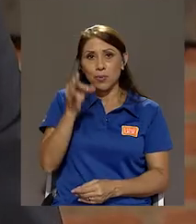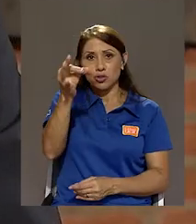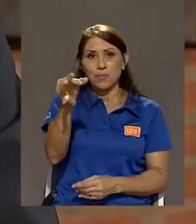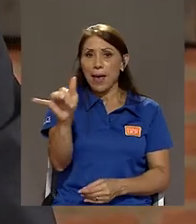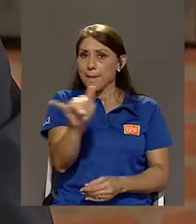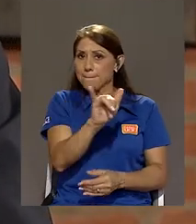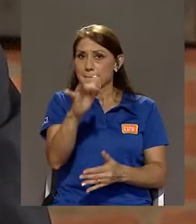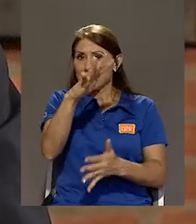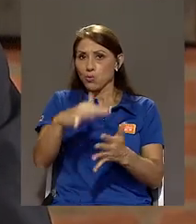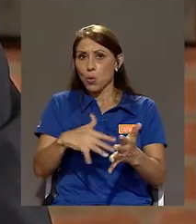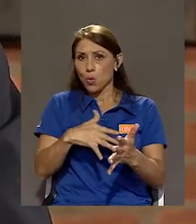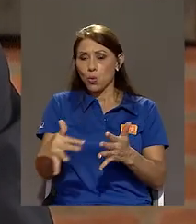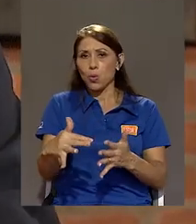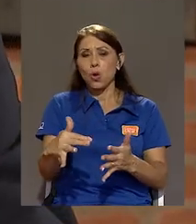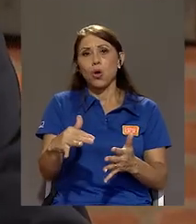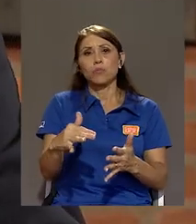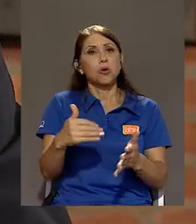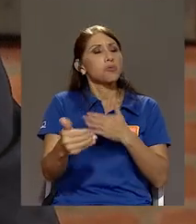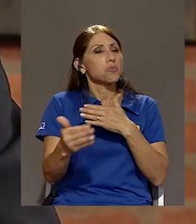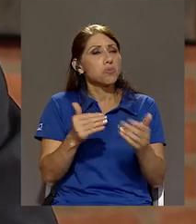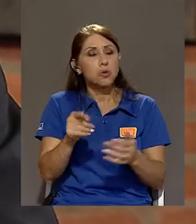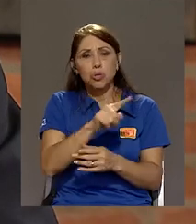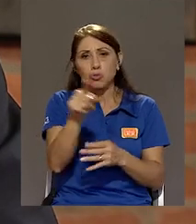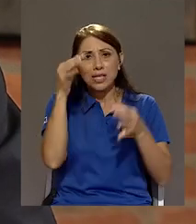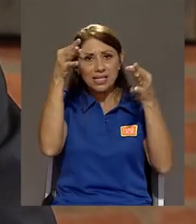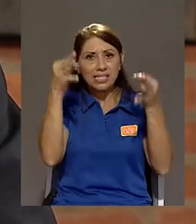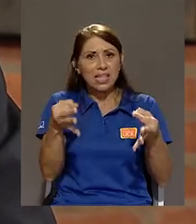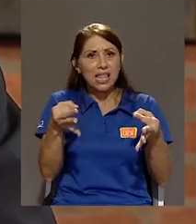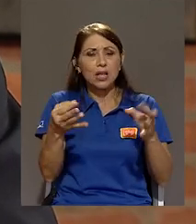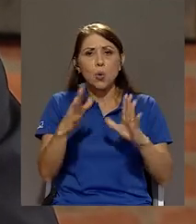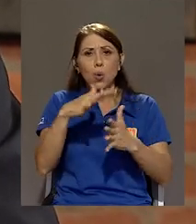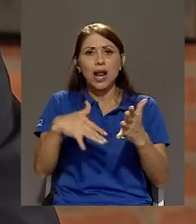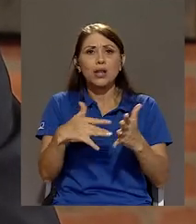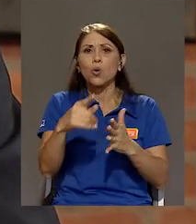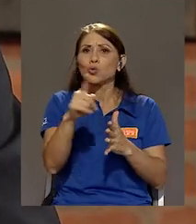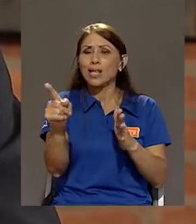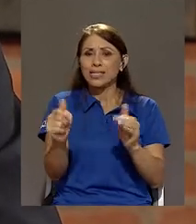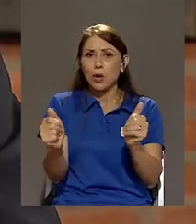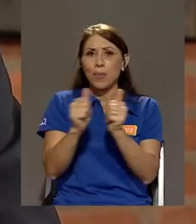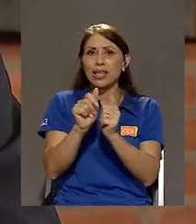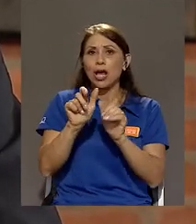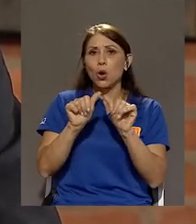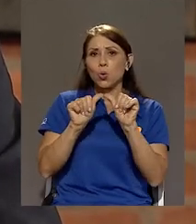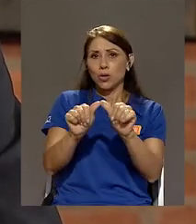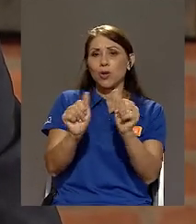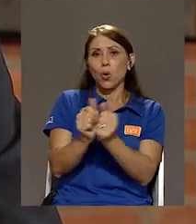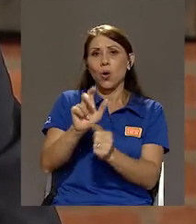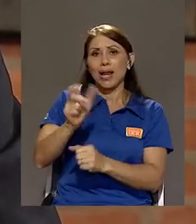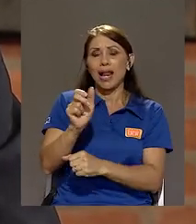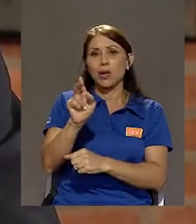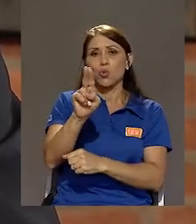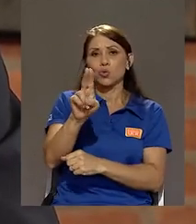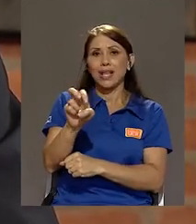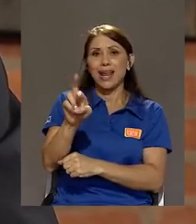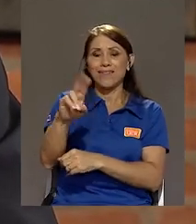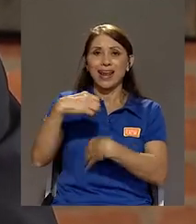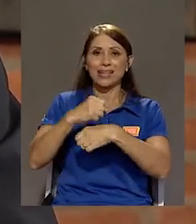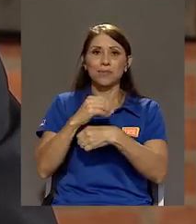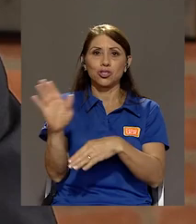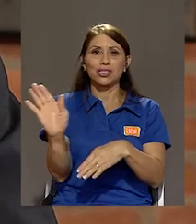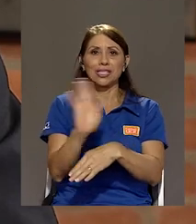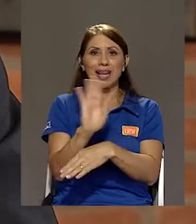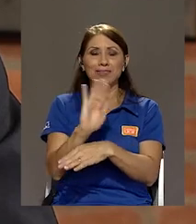la próxima semana, en los mismos tiempos y circunstancias, o en los que ustedes decidan, nos acompañen y quédense con Canal UCR,